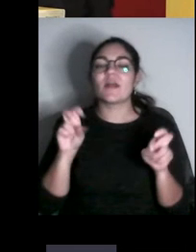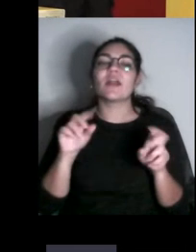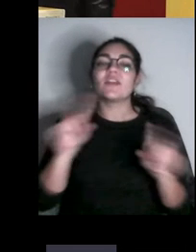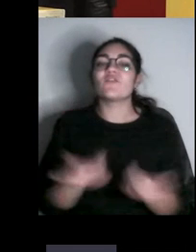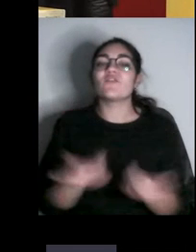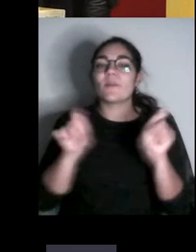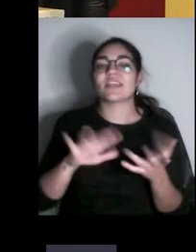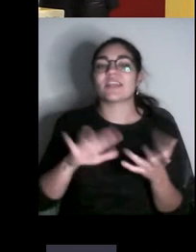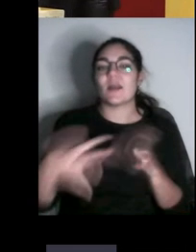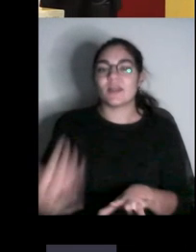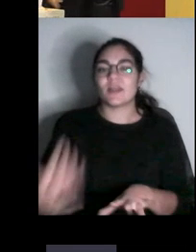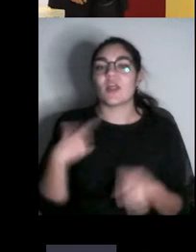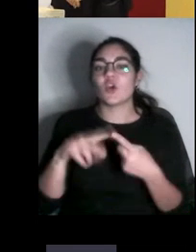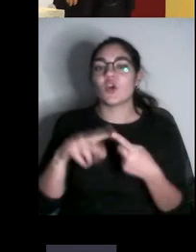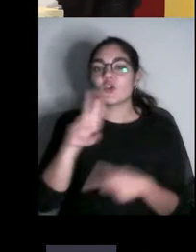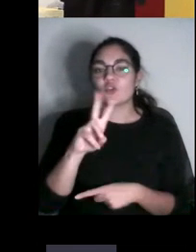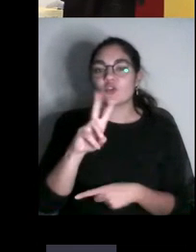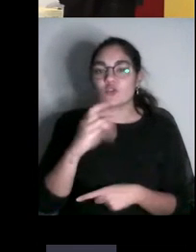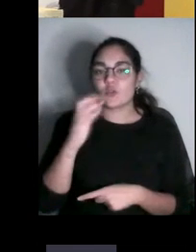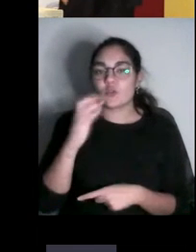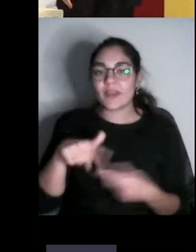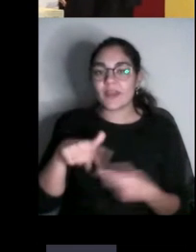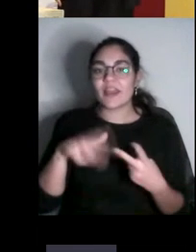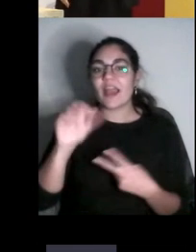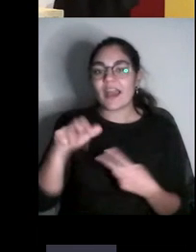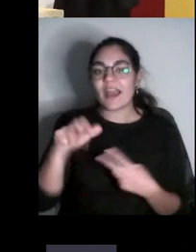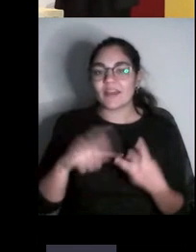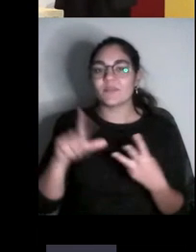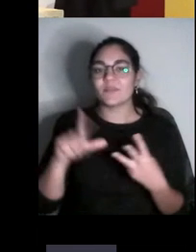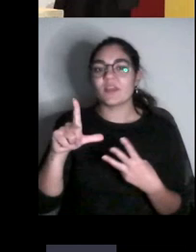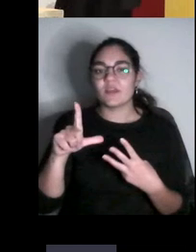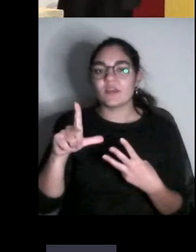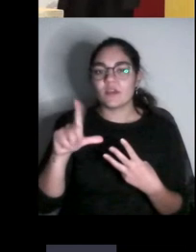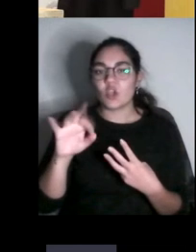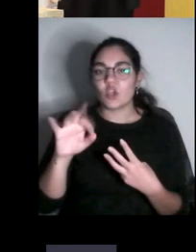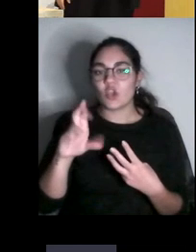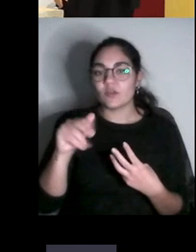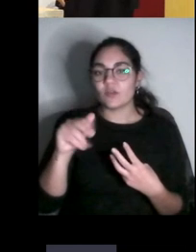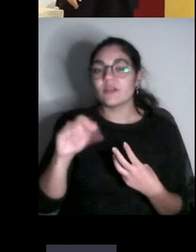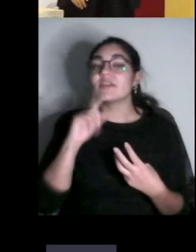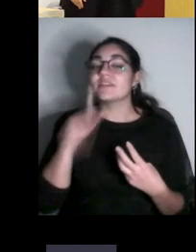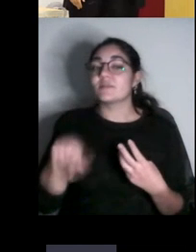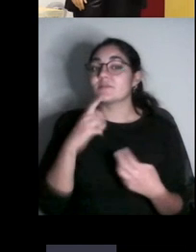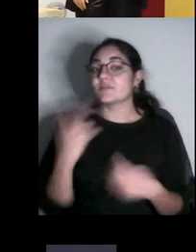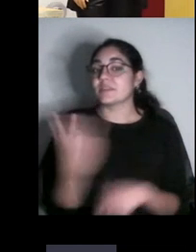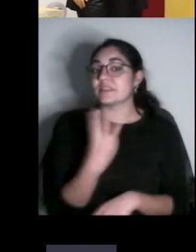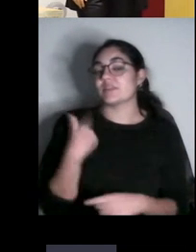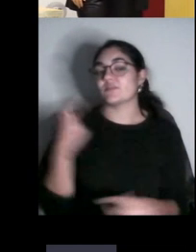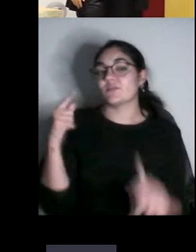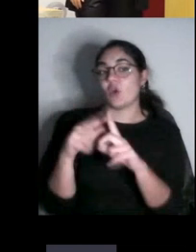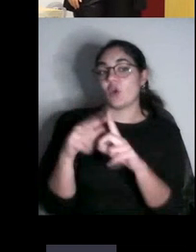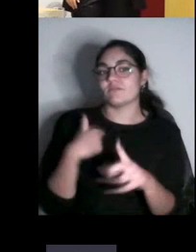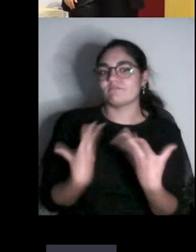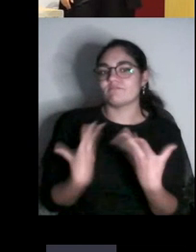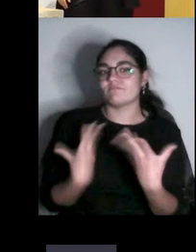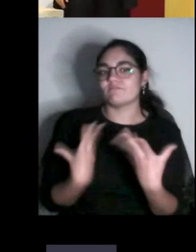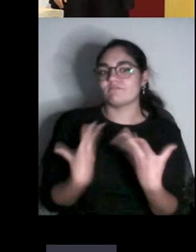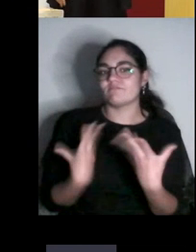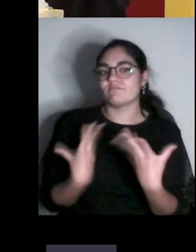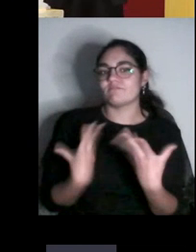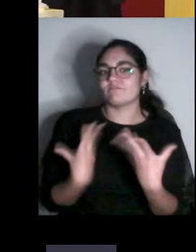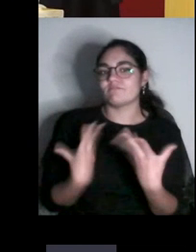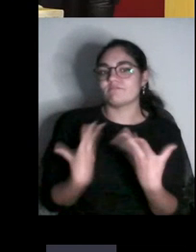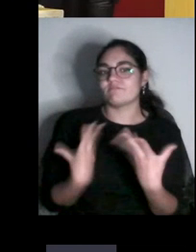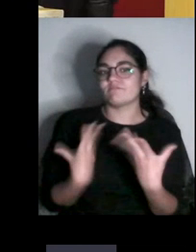para reducir el pan ha deparado y estamos implicados ese puesto para seguir mejorando la enseñanza universitaria